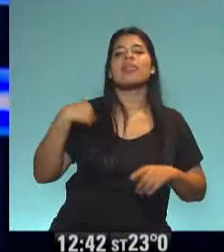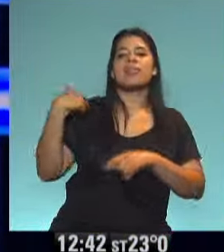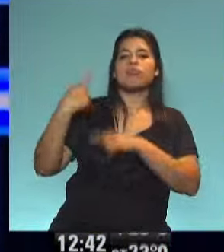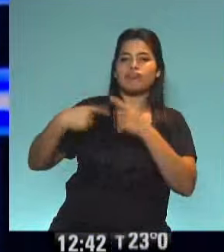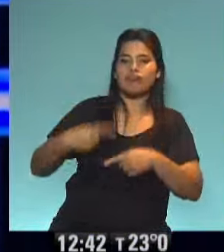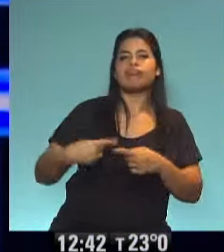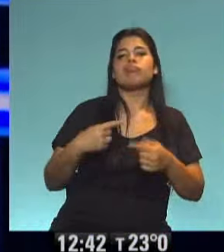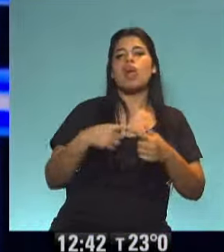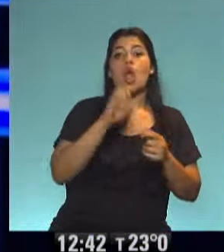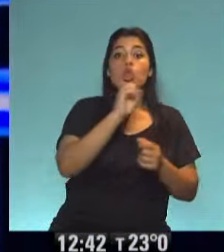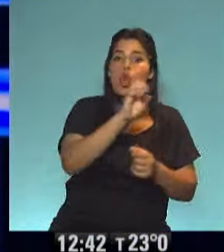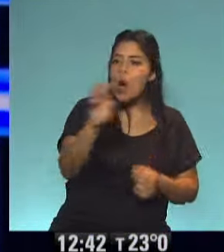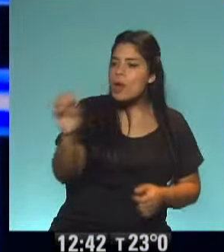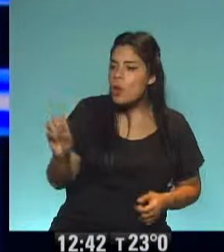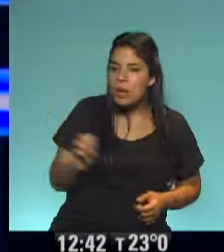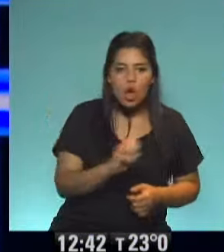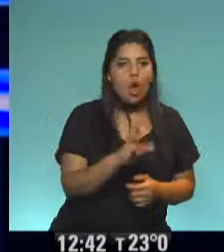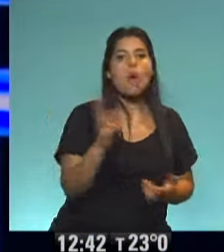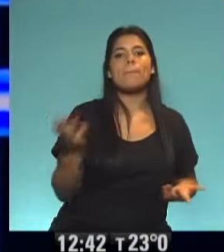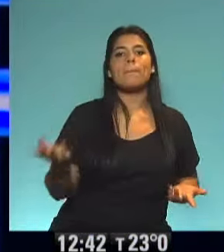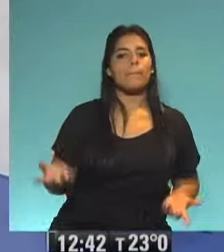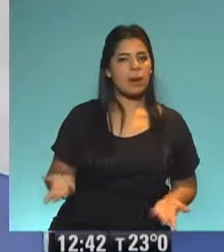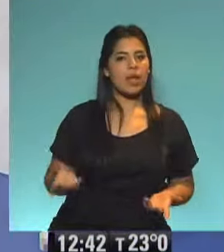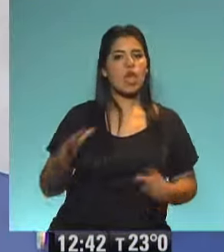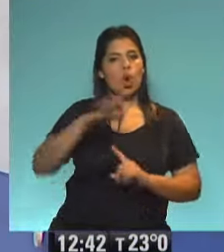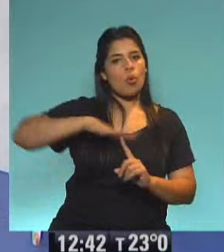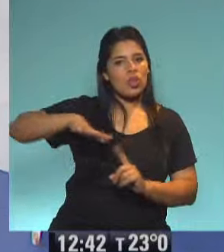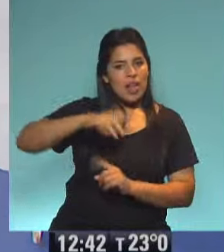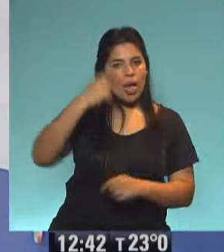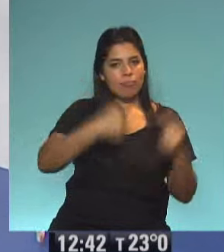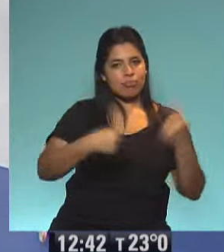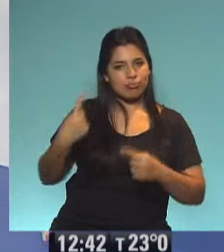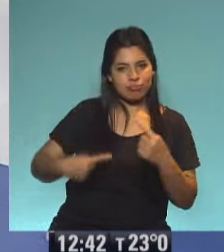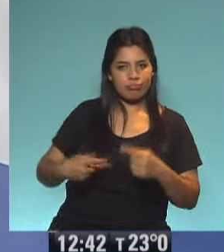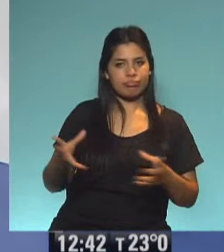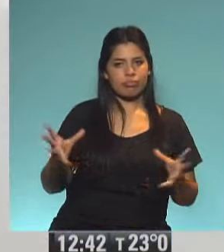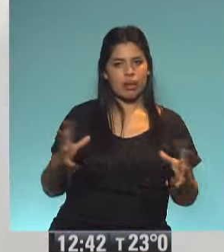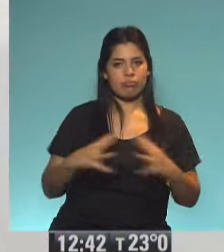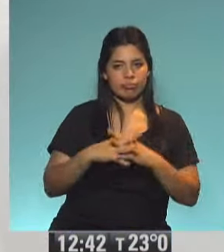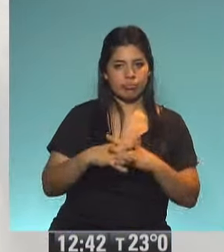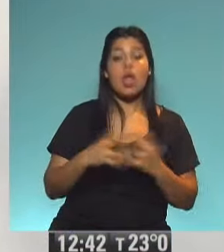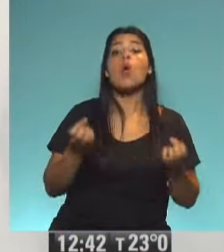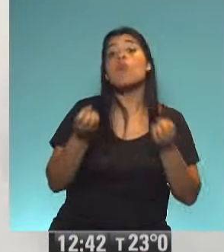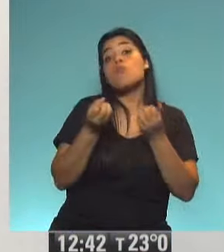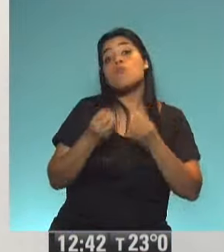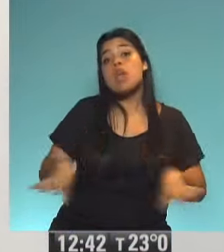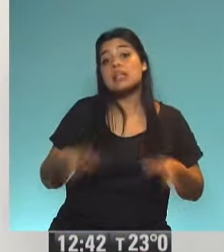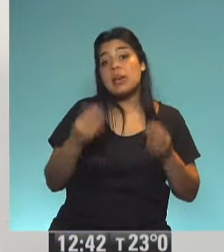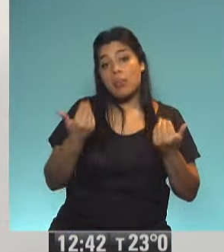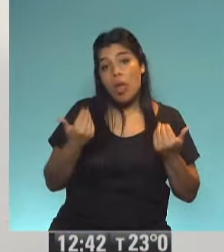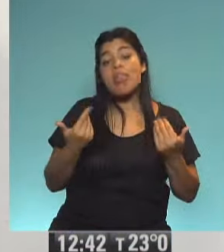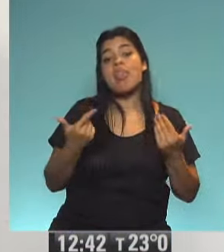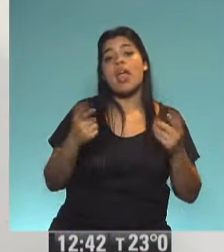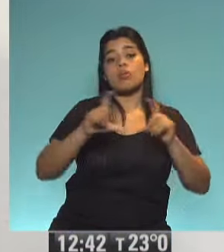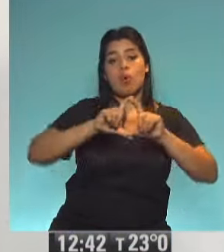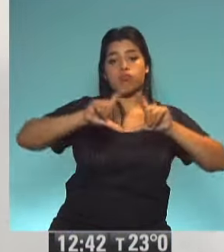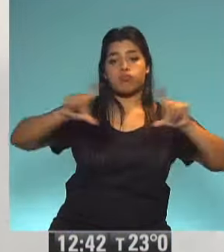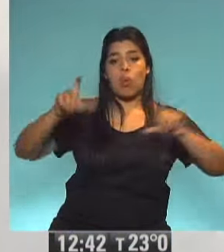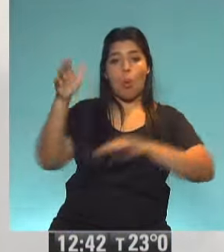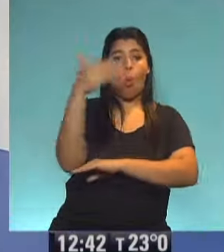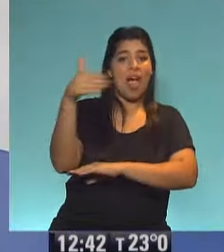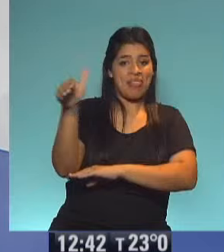maneras de nombrar. En las comunidades que han venido. Se me ocurre como para arrancar podemos hacer una bandera argentina. Está y después ir viendo y